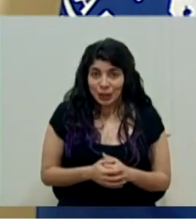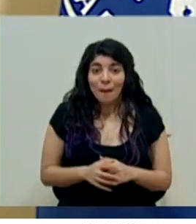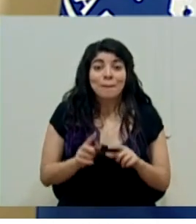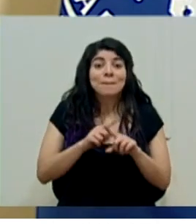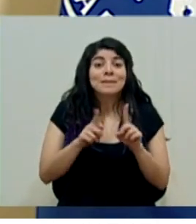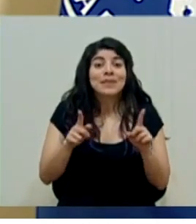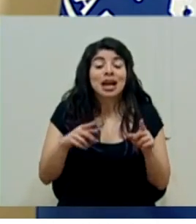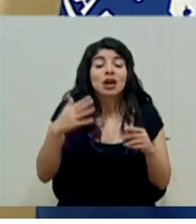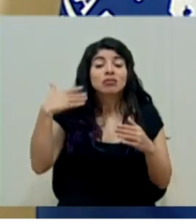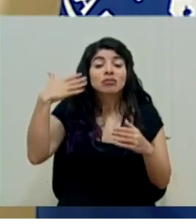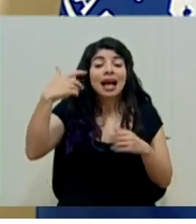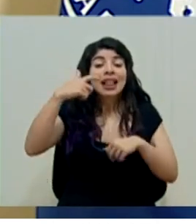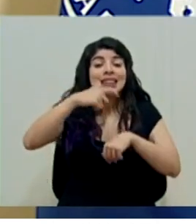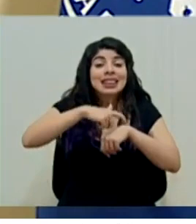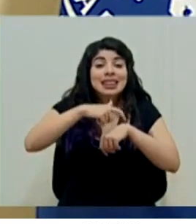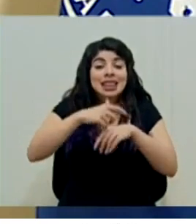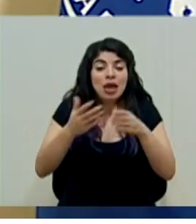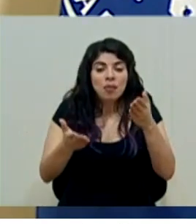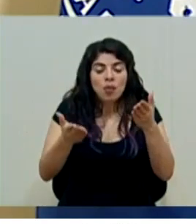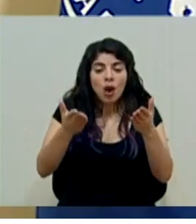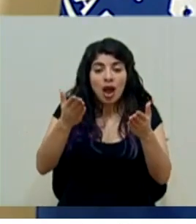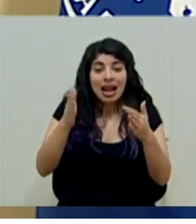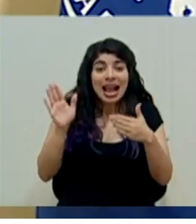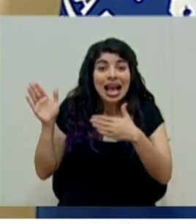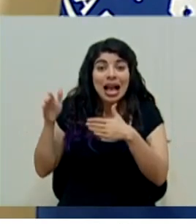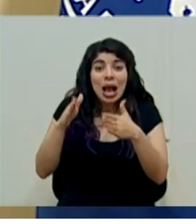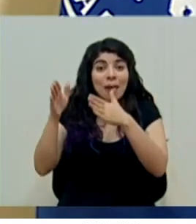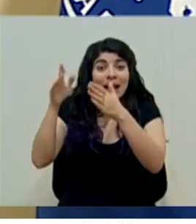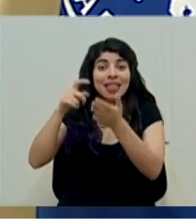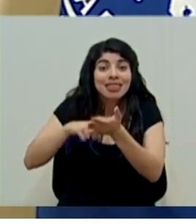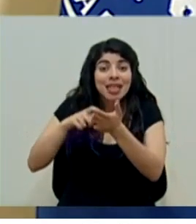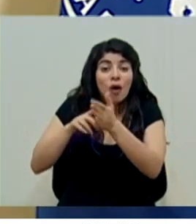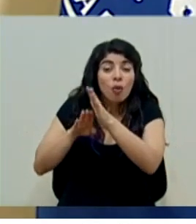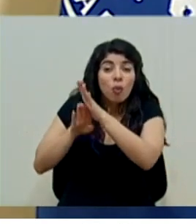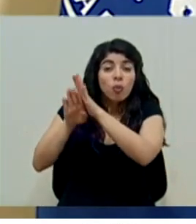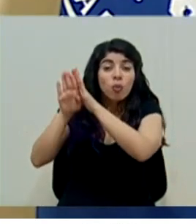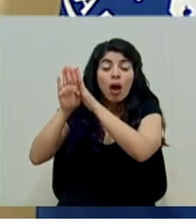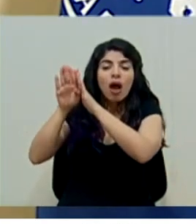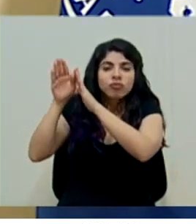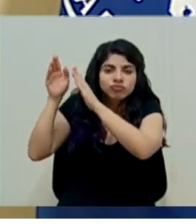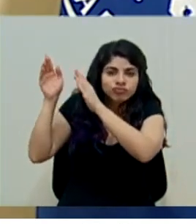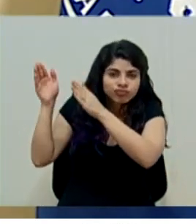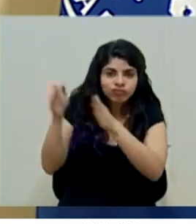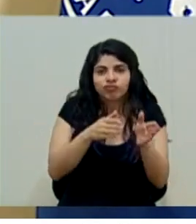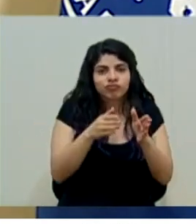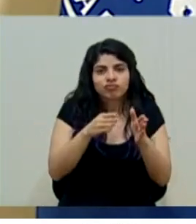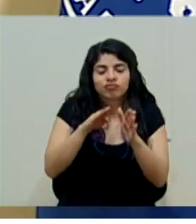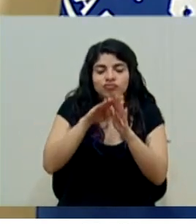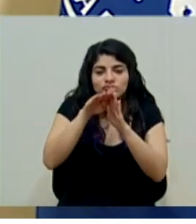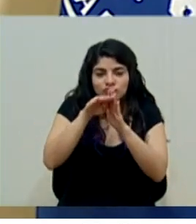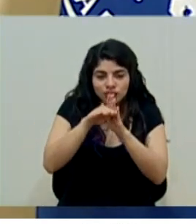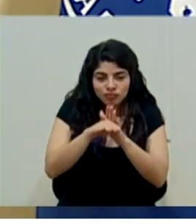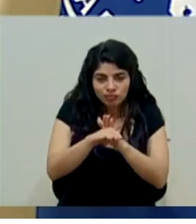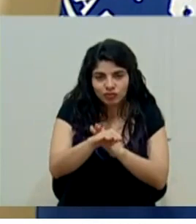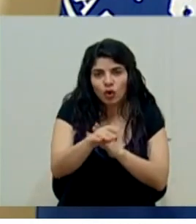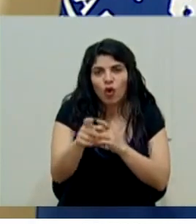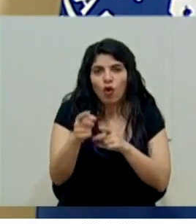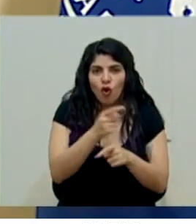pero logra conforme el tiempo corregir la trayectoria de la deuda. En efecto, en el año que mencionas, en el